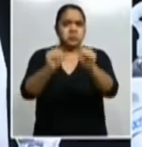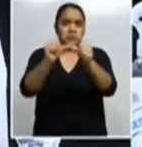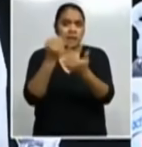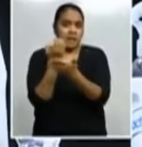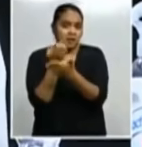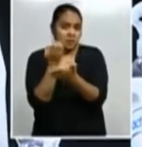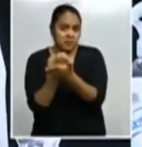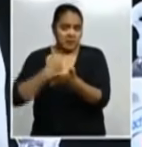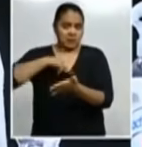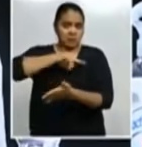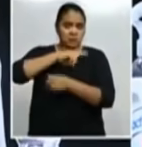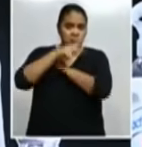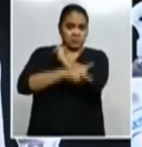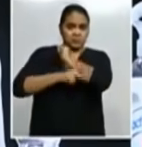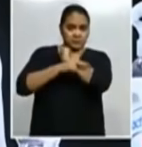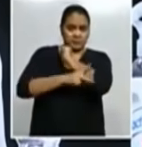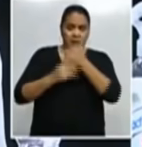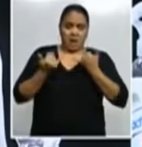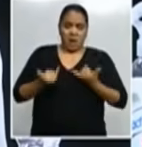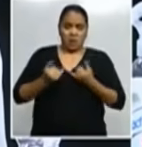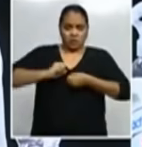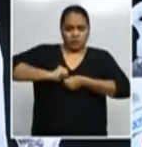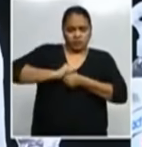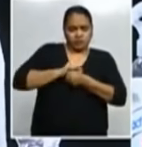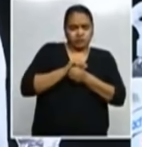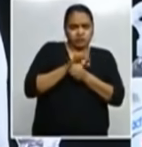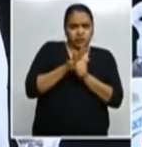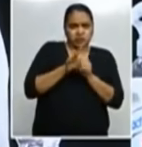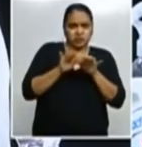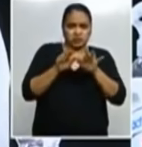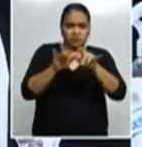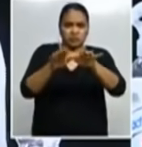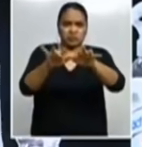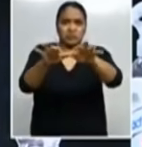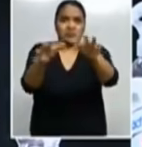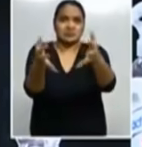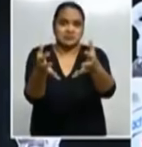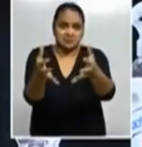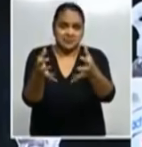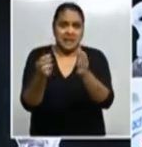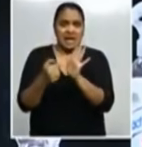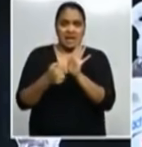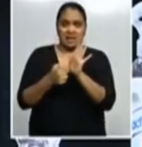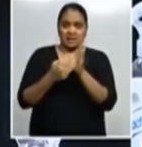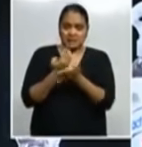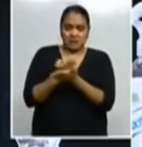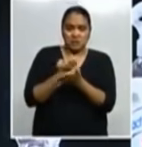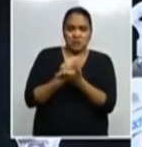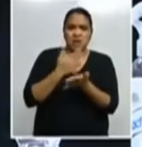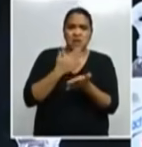economía mientras estamos sufriendo esta pandemia. Economía que